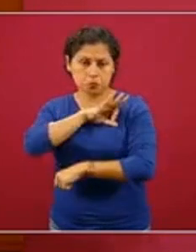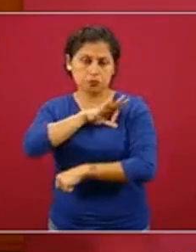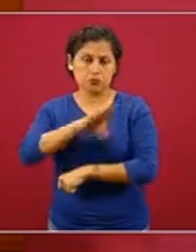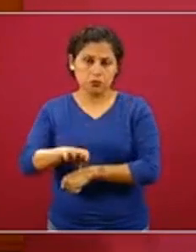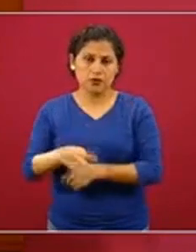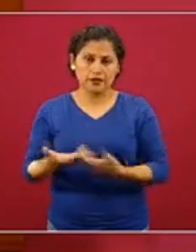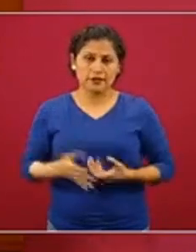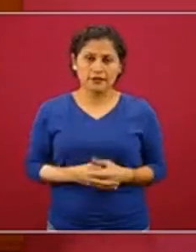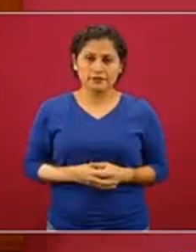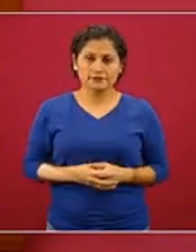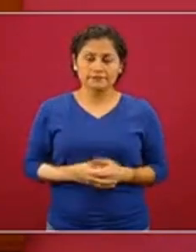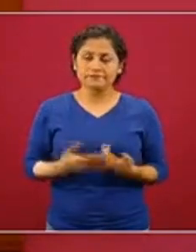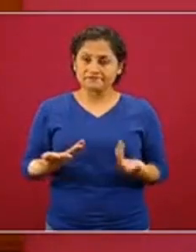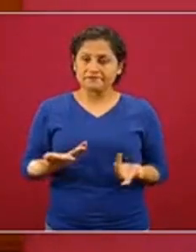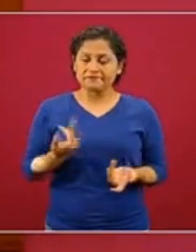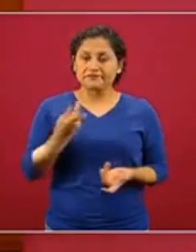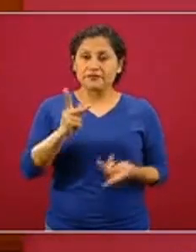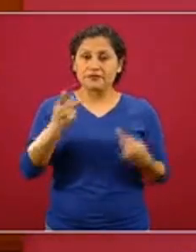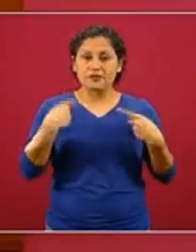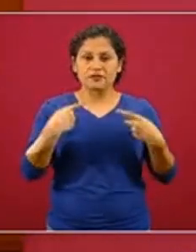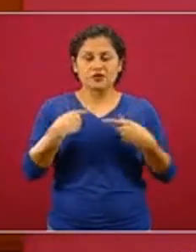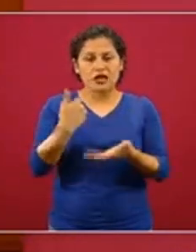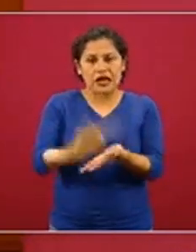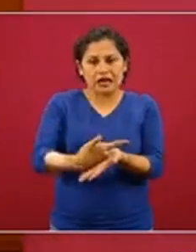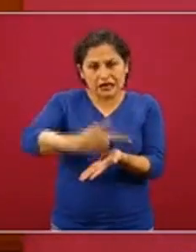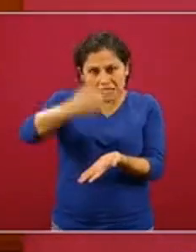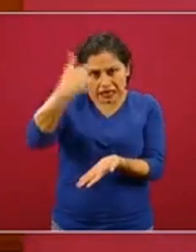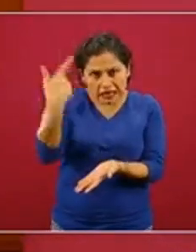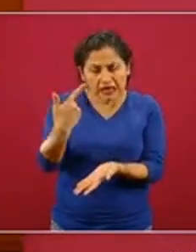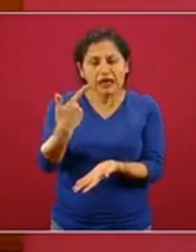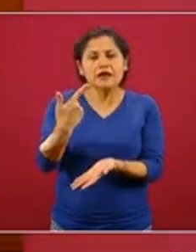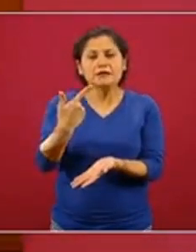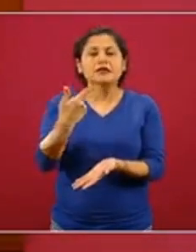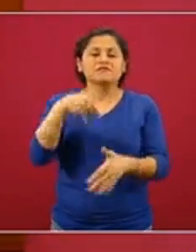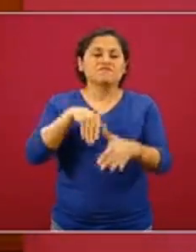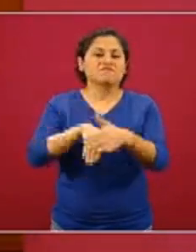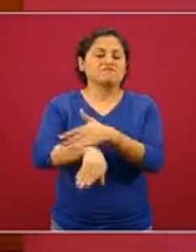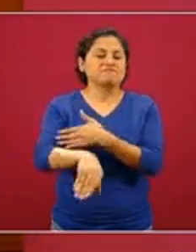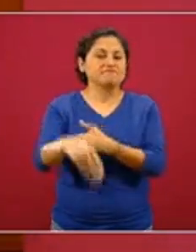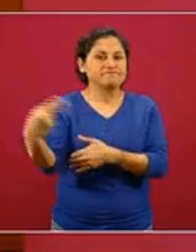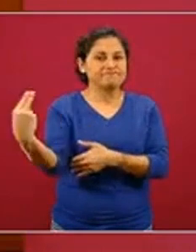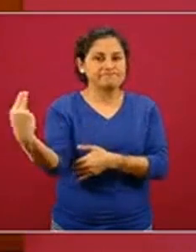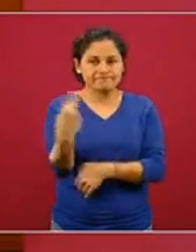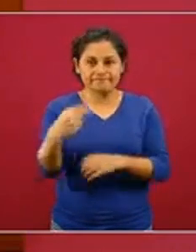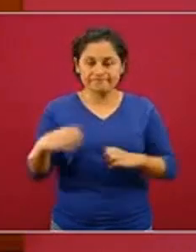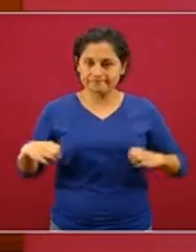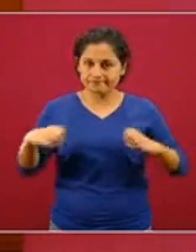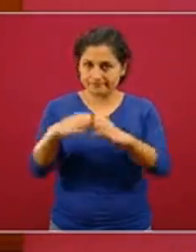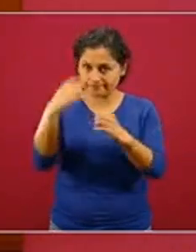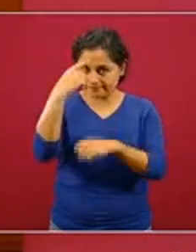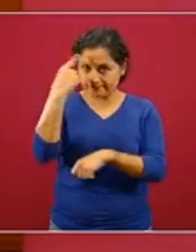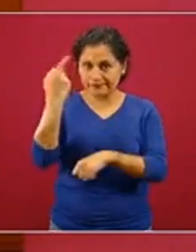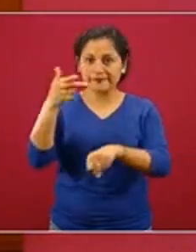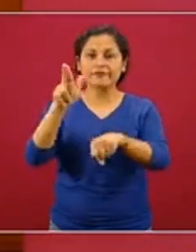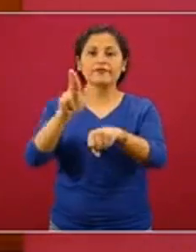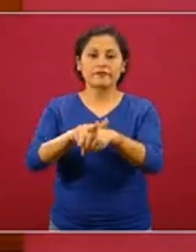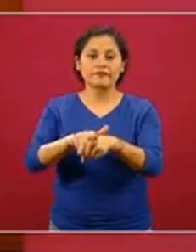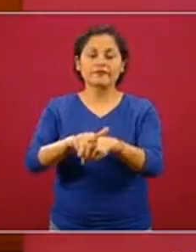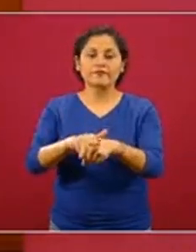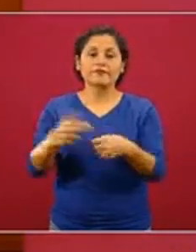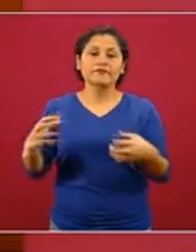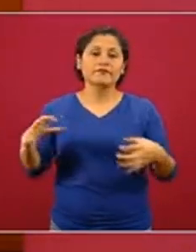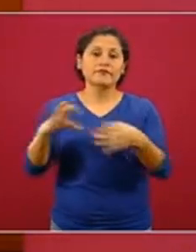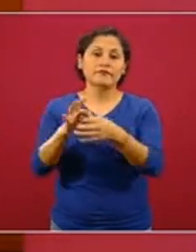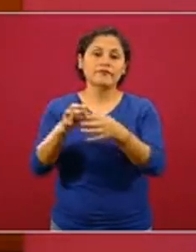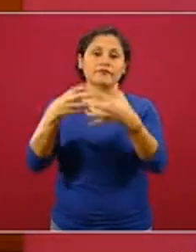condición suficientemente grave o muy grave para ser hospitalizadas o bien hospitalizadas y manejadas con ventilación